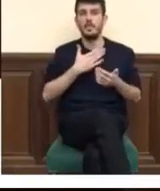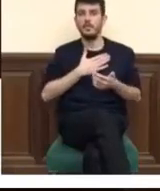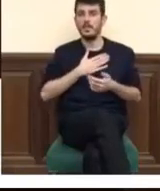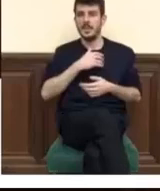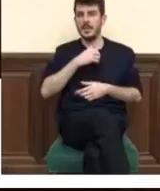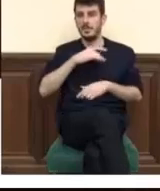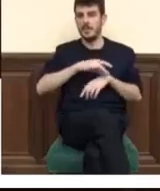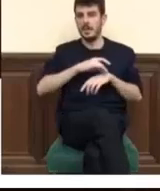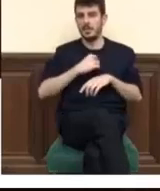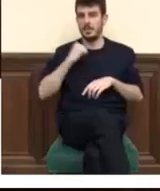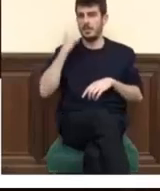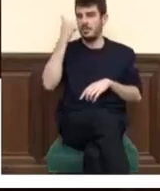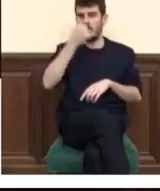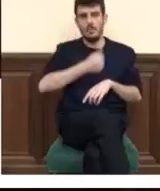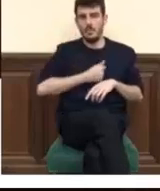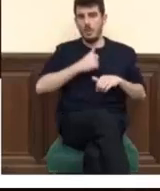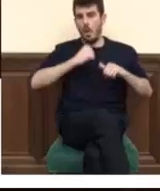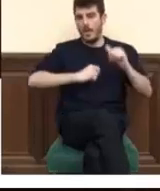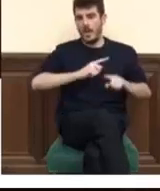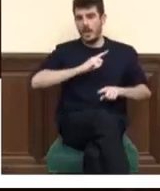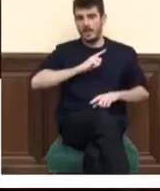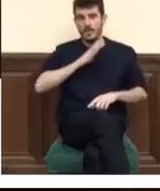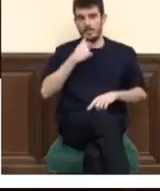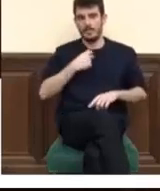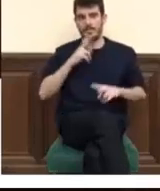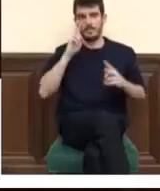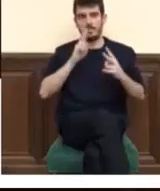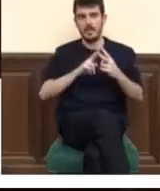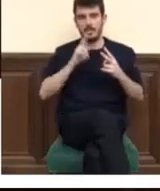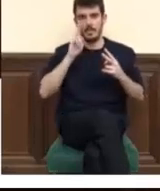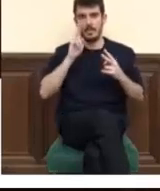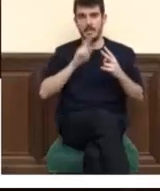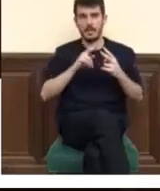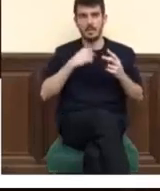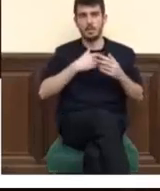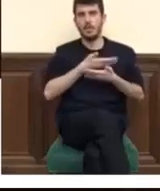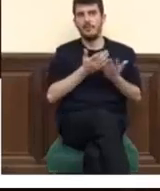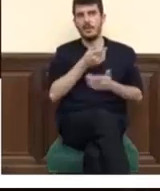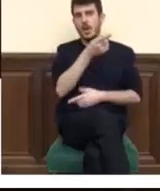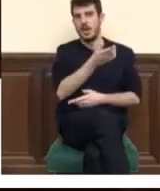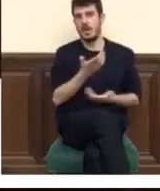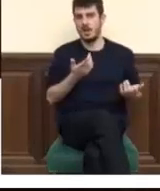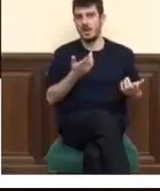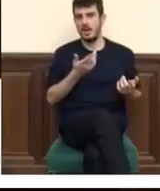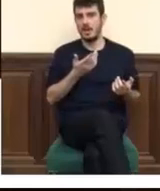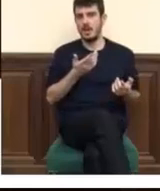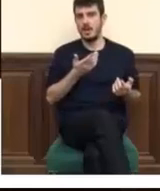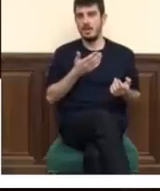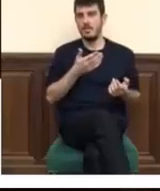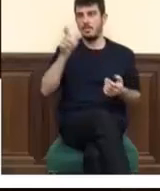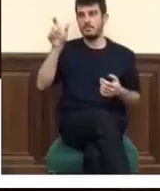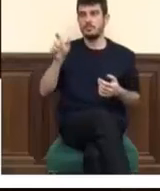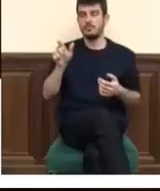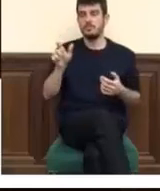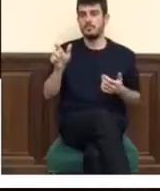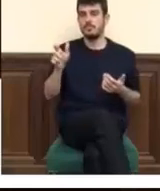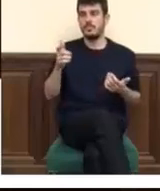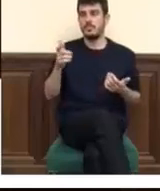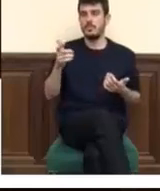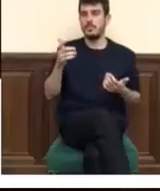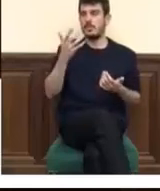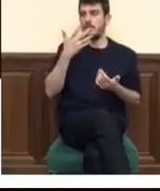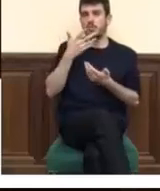médico, que me lleva de toda la vida, que quiero que me está viendo, que me está siguiendo y que confío en él. No quiero que me